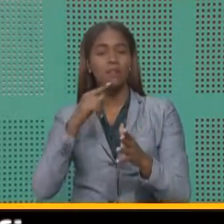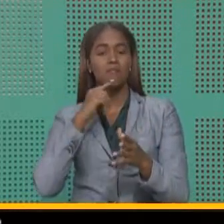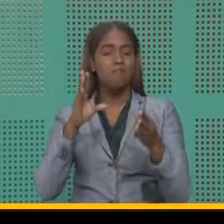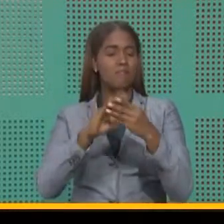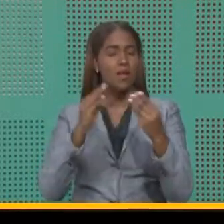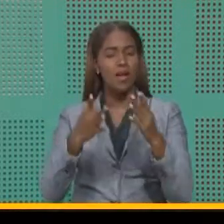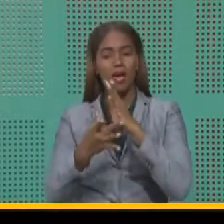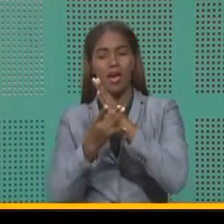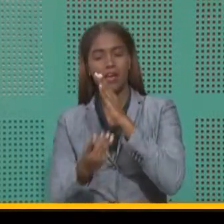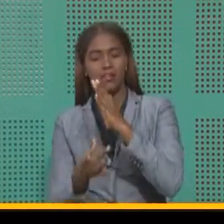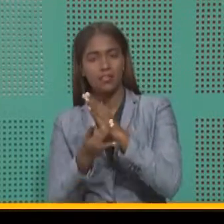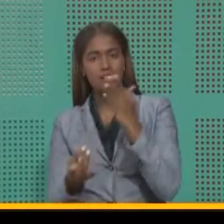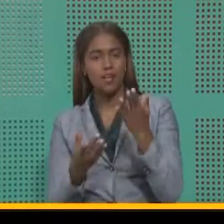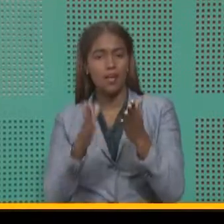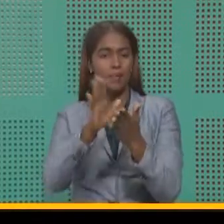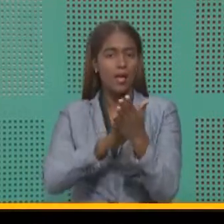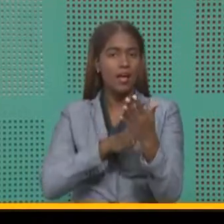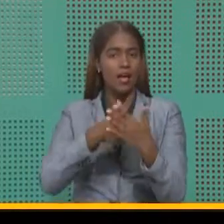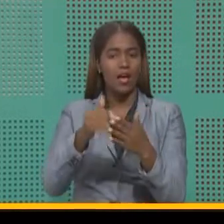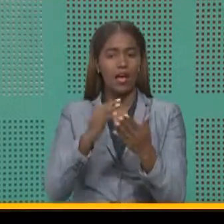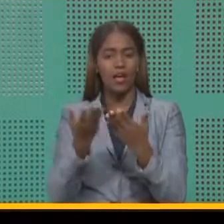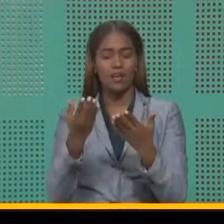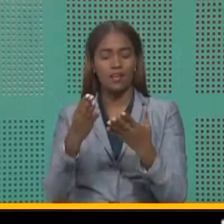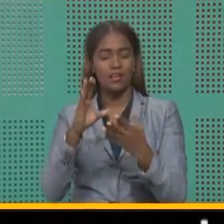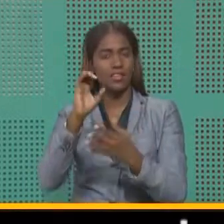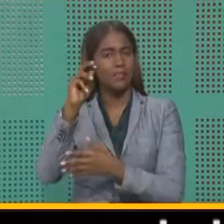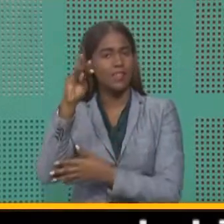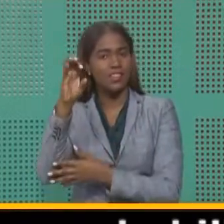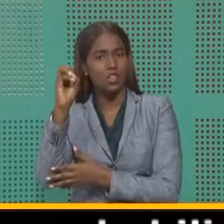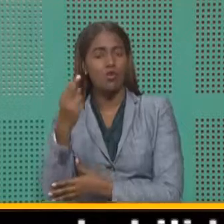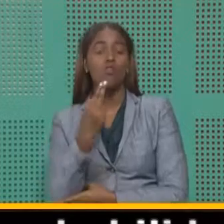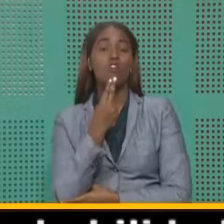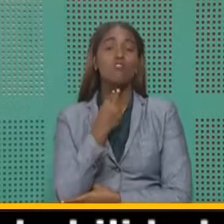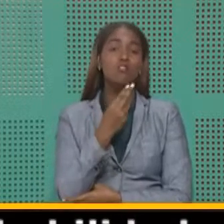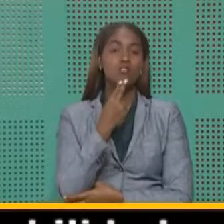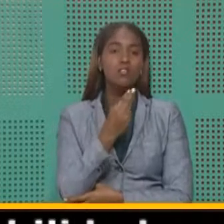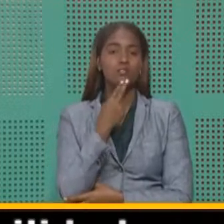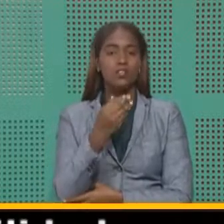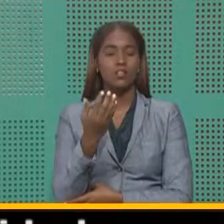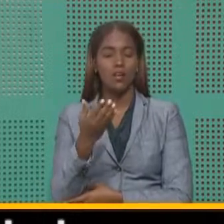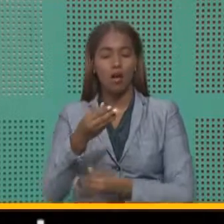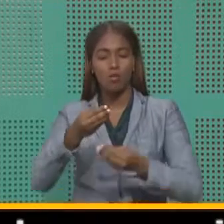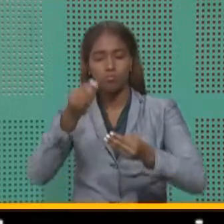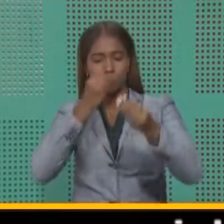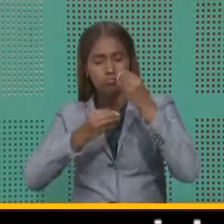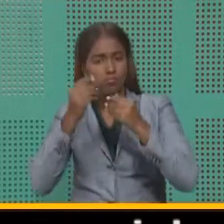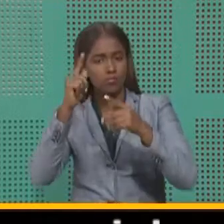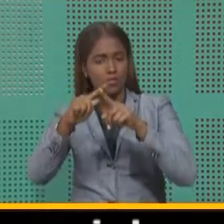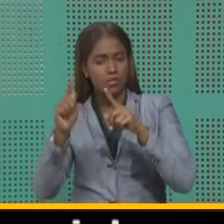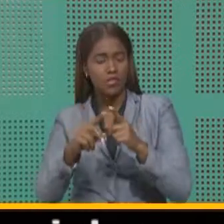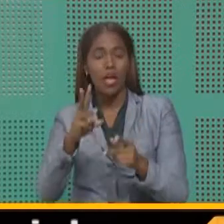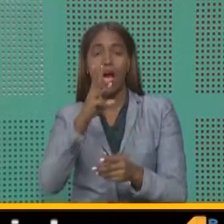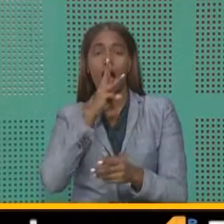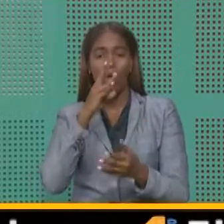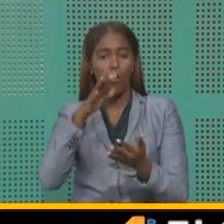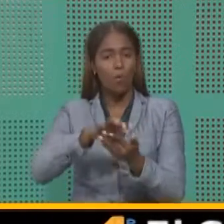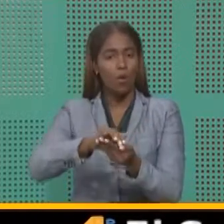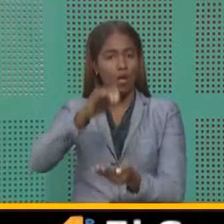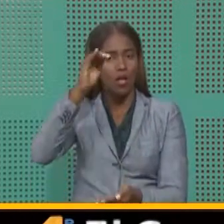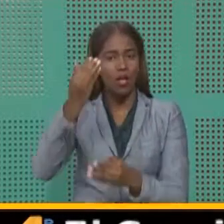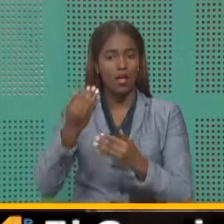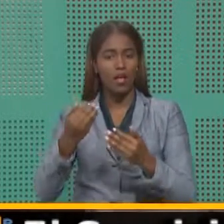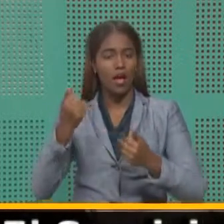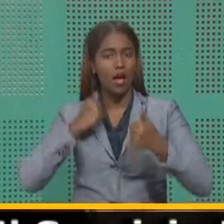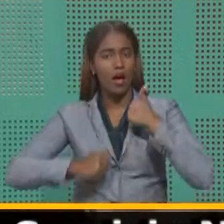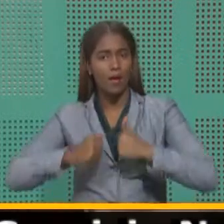desde aceites margarinas embutidos cemento azúcar rones snacks óptica deras agua embotellada al acto néctar de jabones